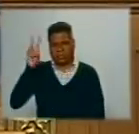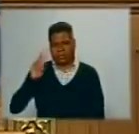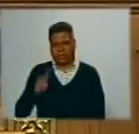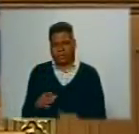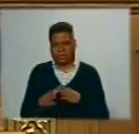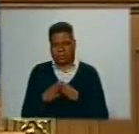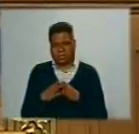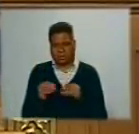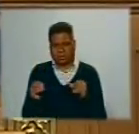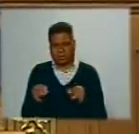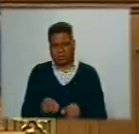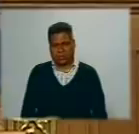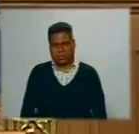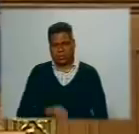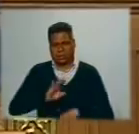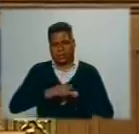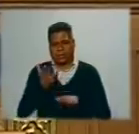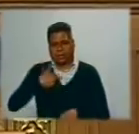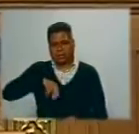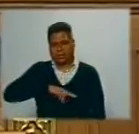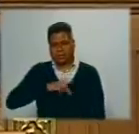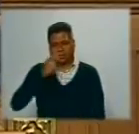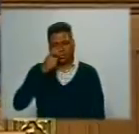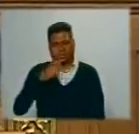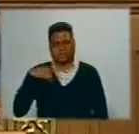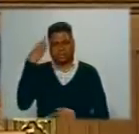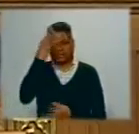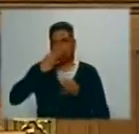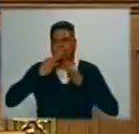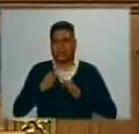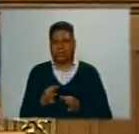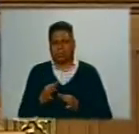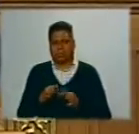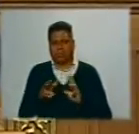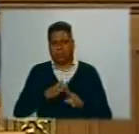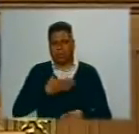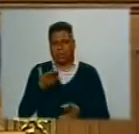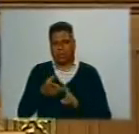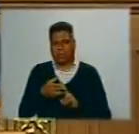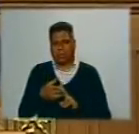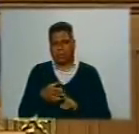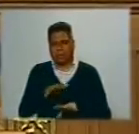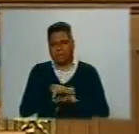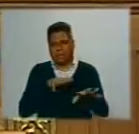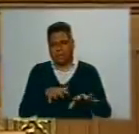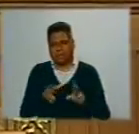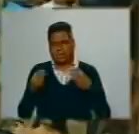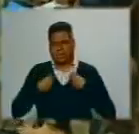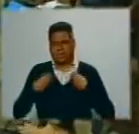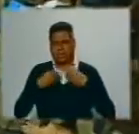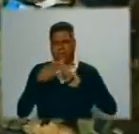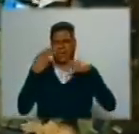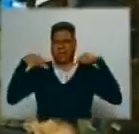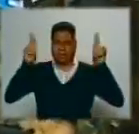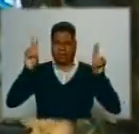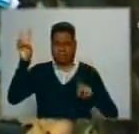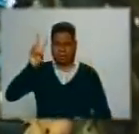y de todas, porque estamos seguros que juntos podemos más. ¡Vamos, Venezuela! ¡Que viva la patria!